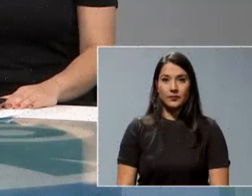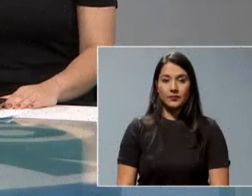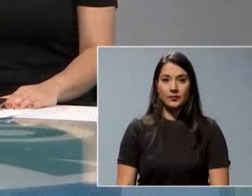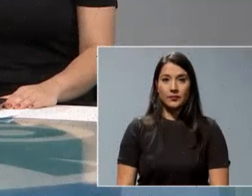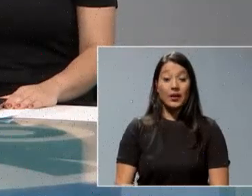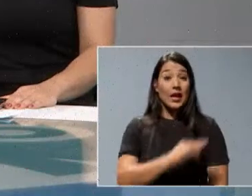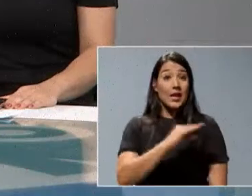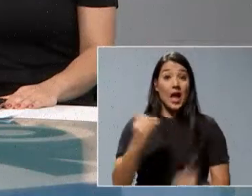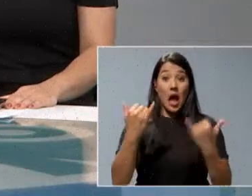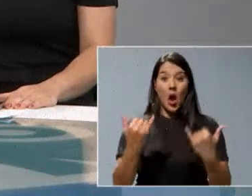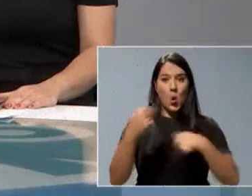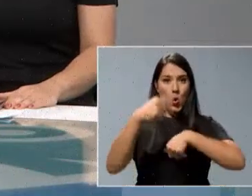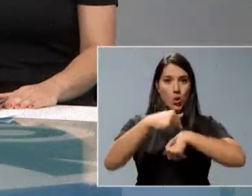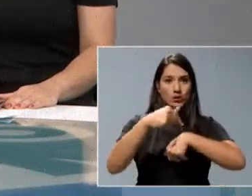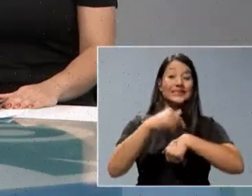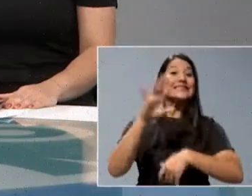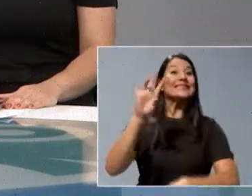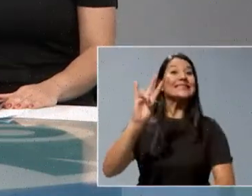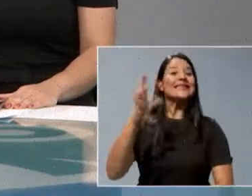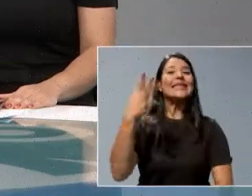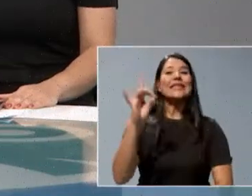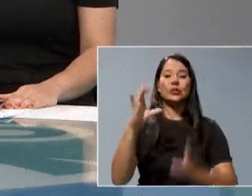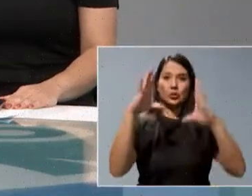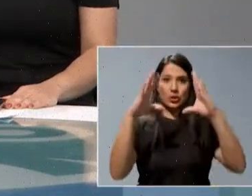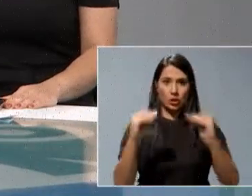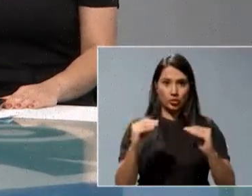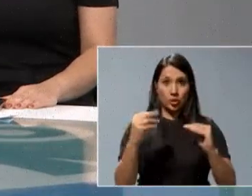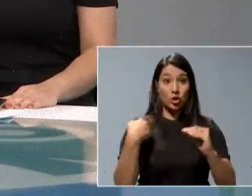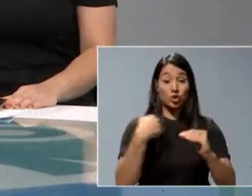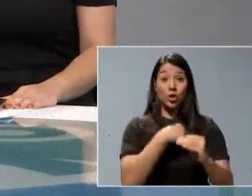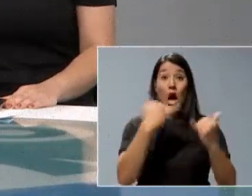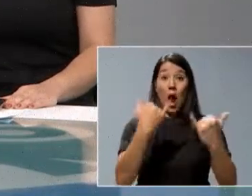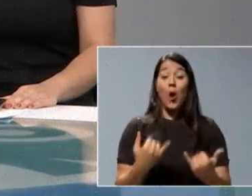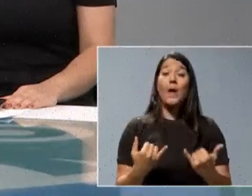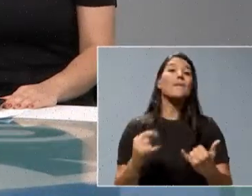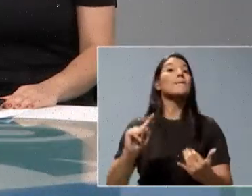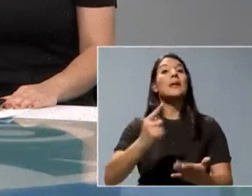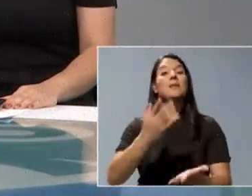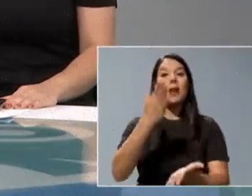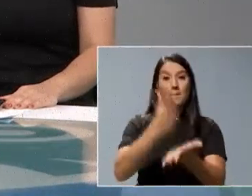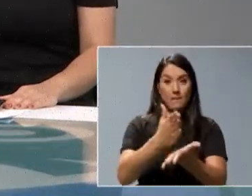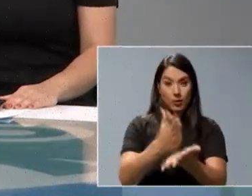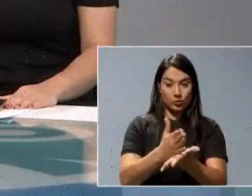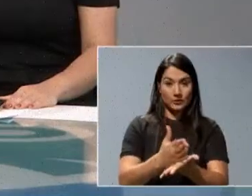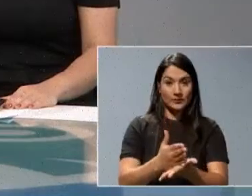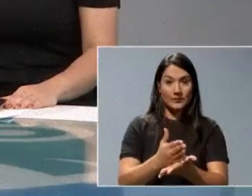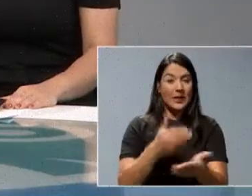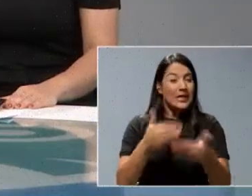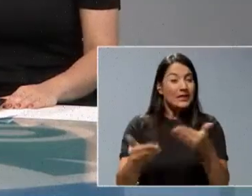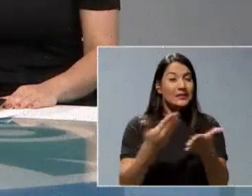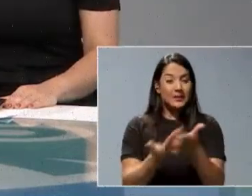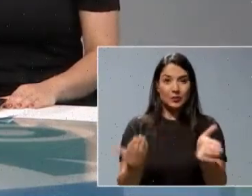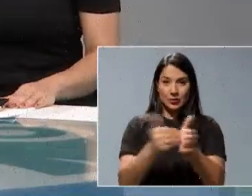Y a las 7:18 de la noche nos vamos a nuestro primer corte comercial. Enseguida